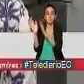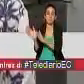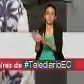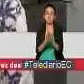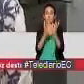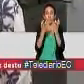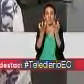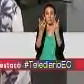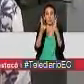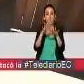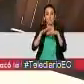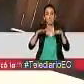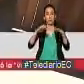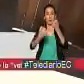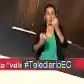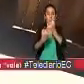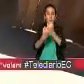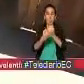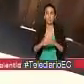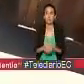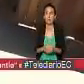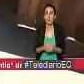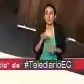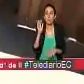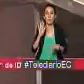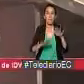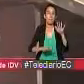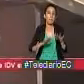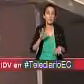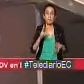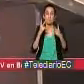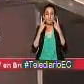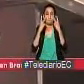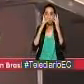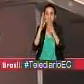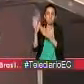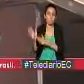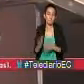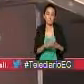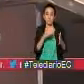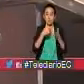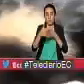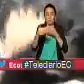y quieran apoyar. Las querellas por casos de maltrato animal podrán presentarse en cualquier